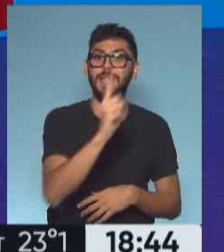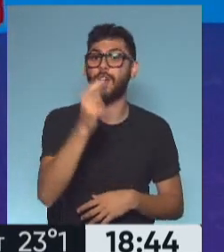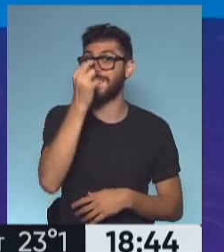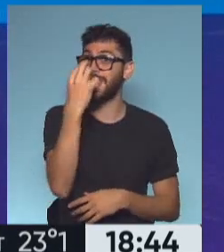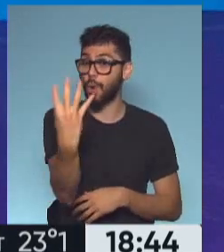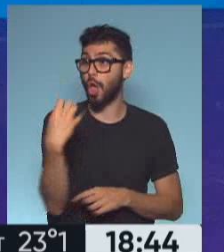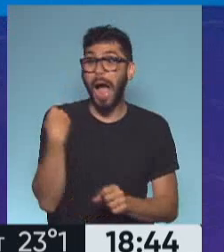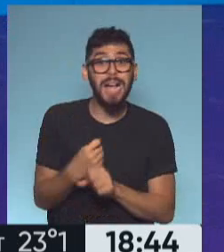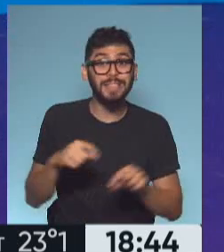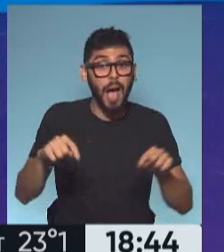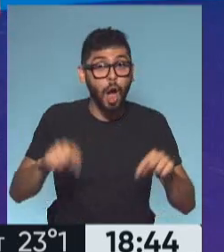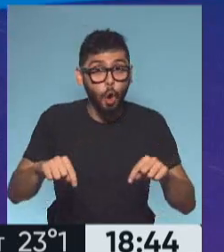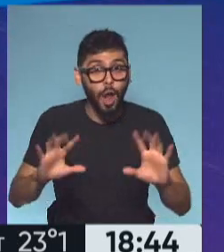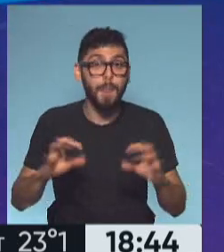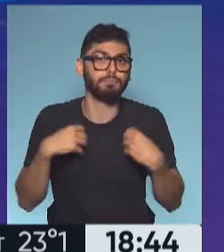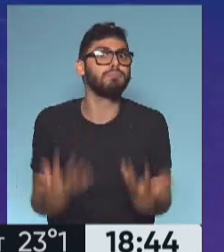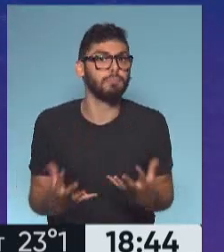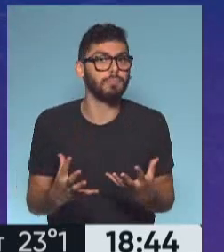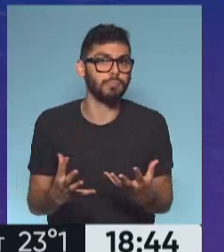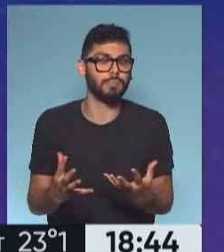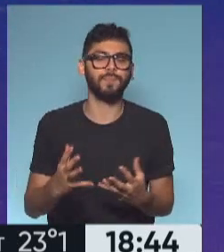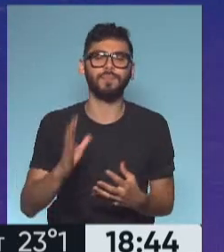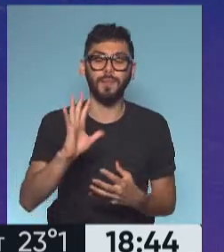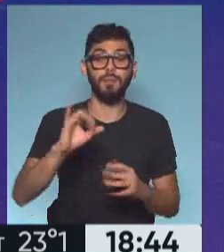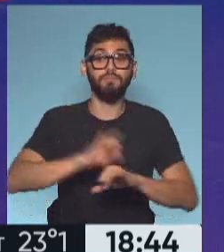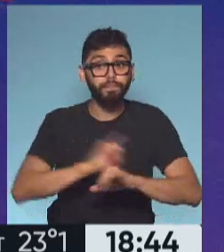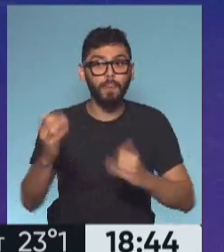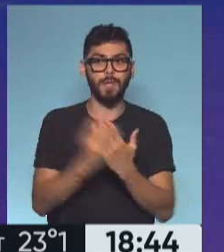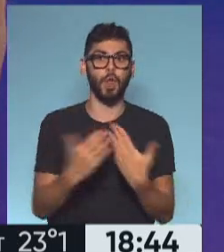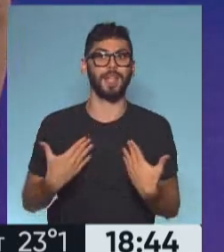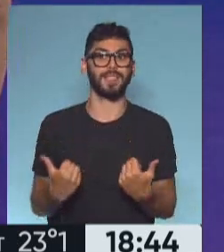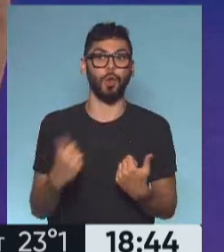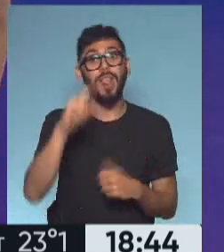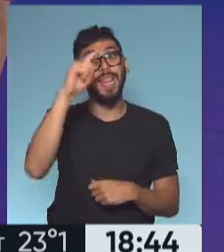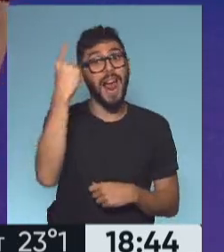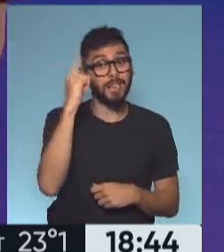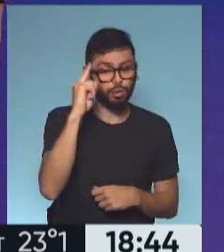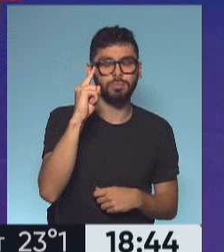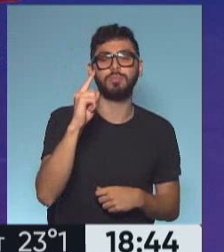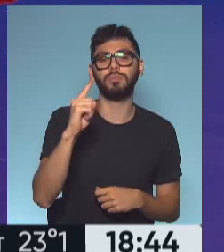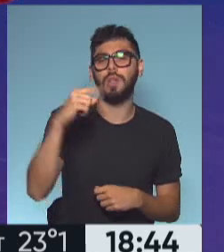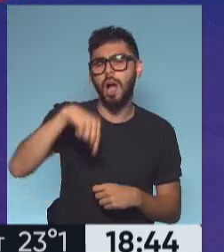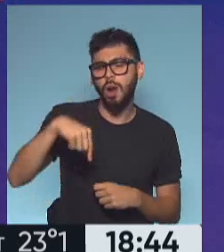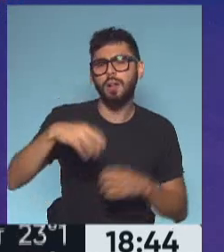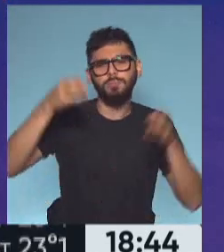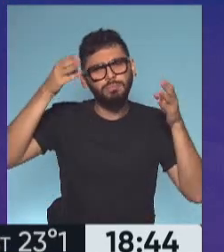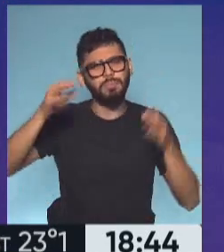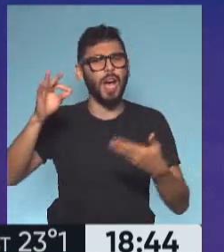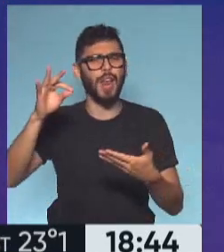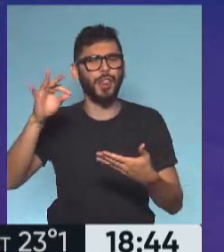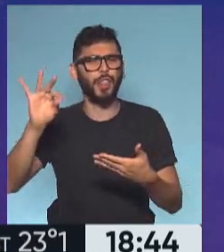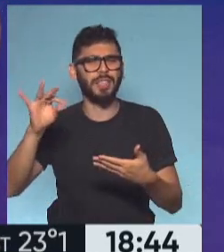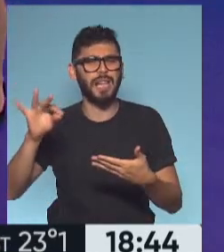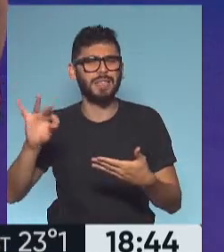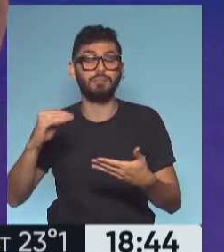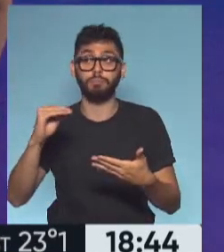2.247.124 hasta el momento. Aquí los datos del Ministerio de Salud de la Nación. Y vamos a hablar y a entrar más en detalle, porque también